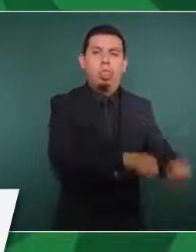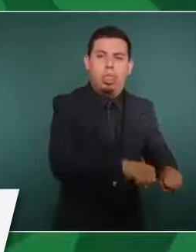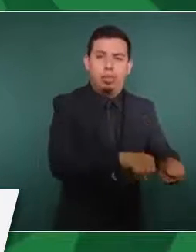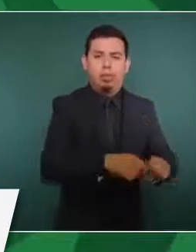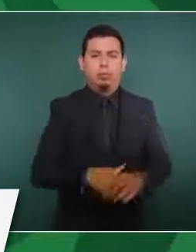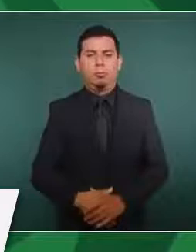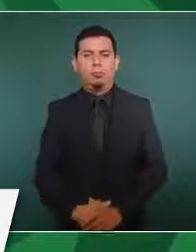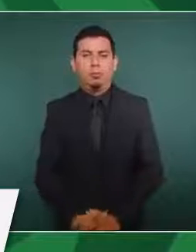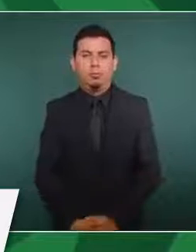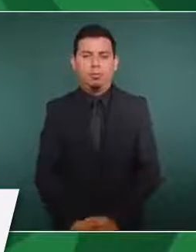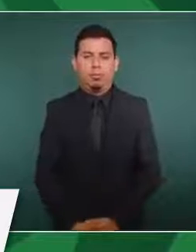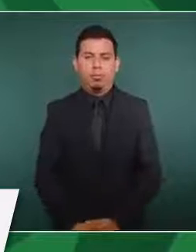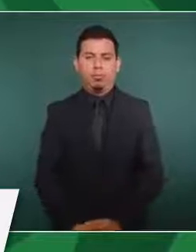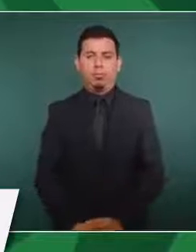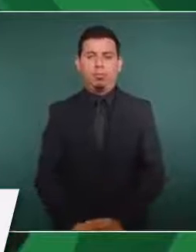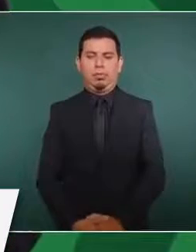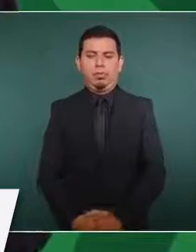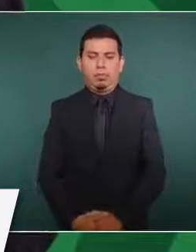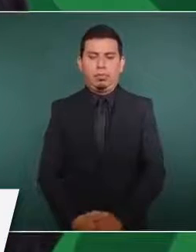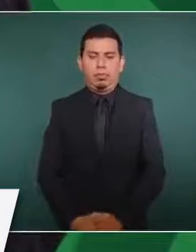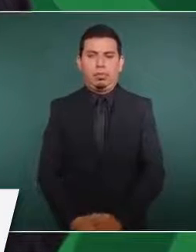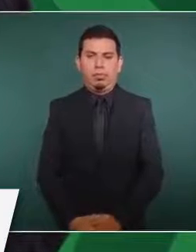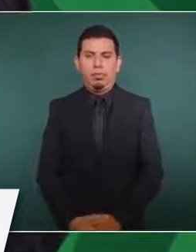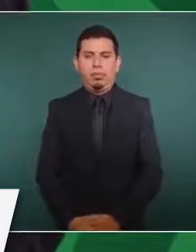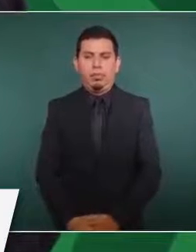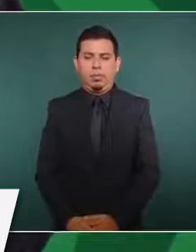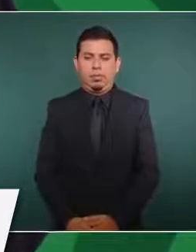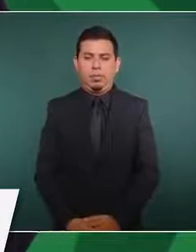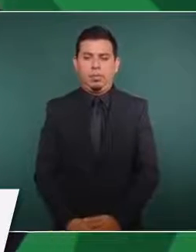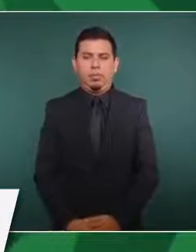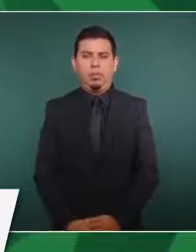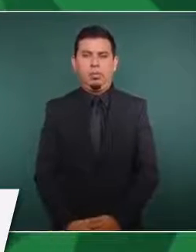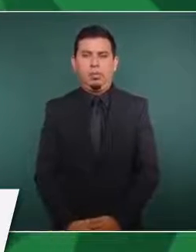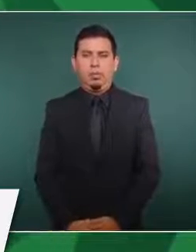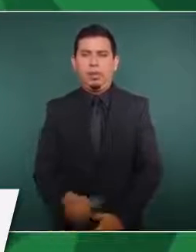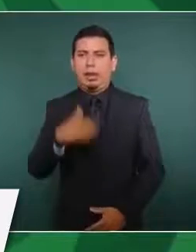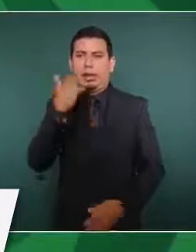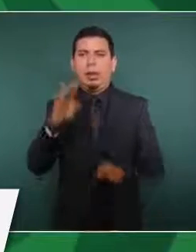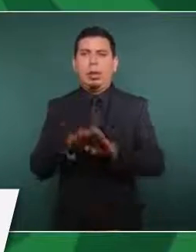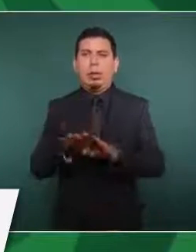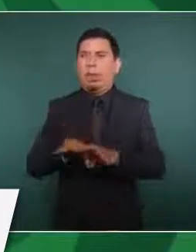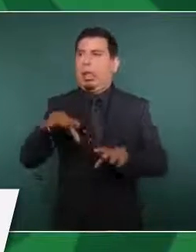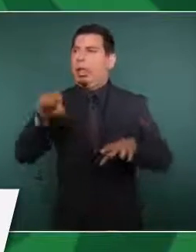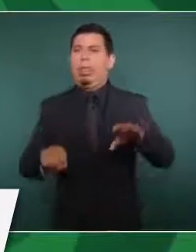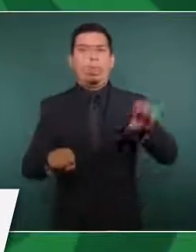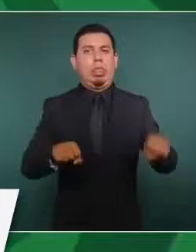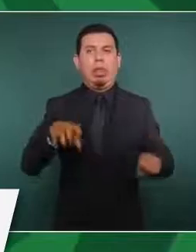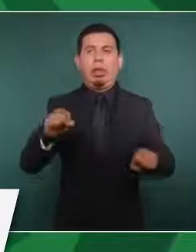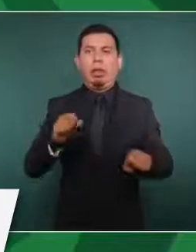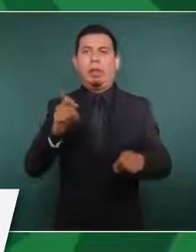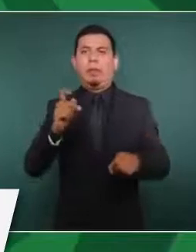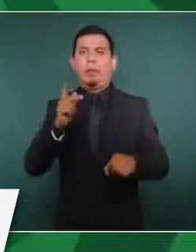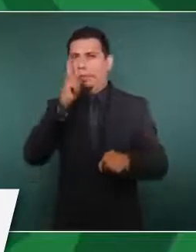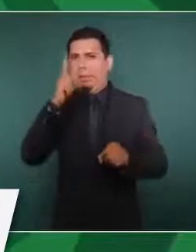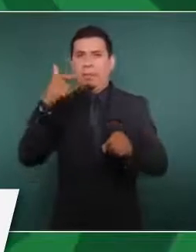O sea, se dejó sin gas a las plantas petroquímicas de